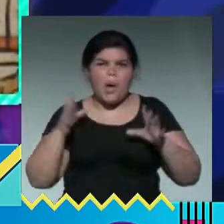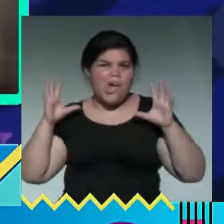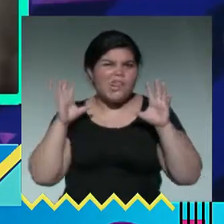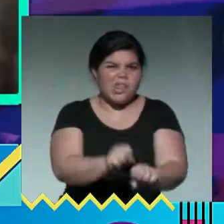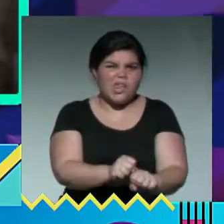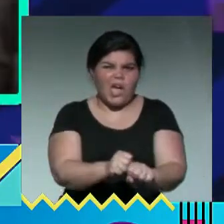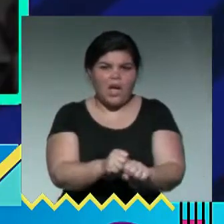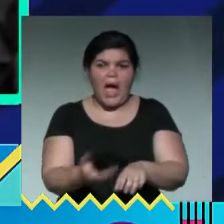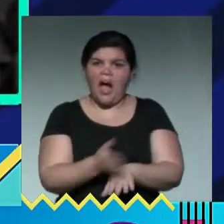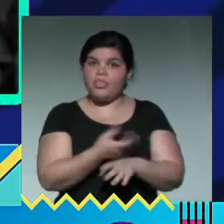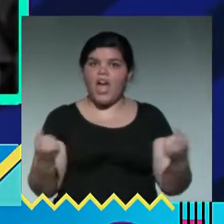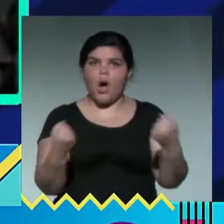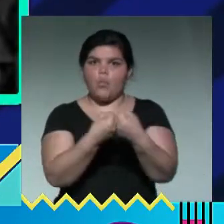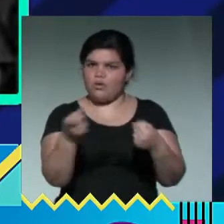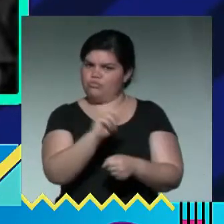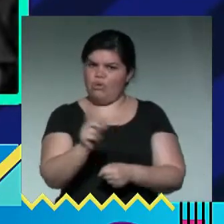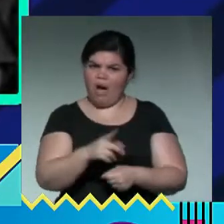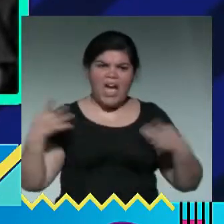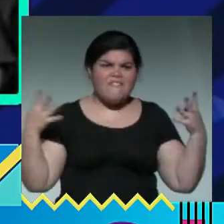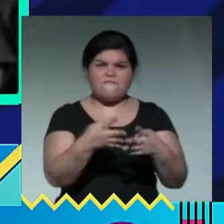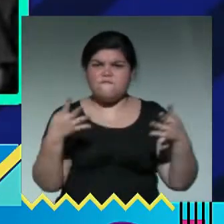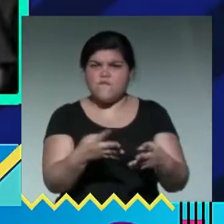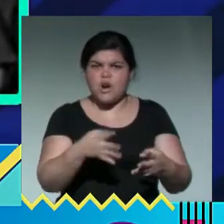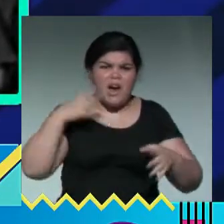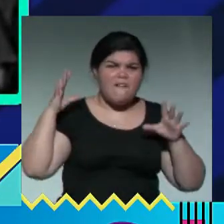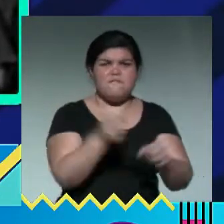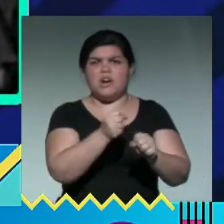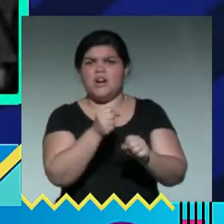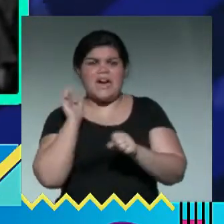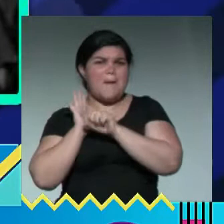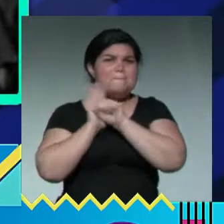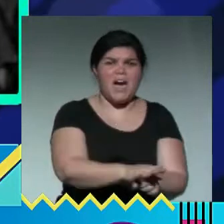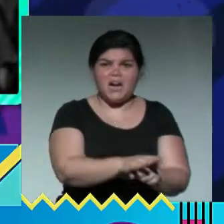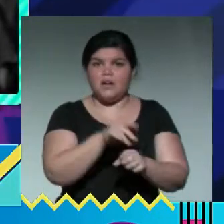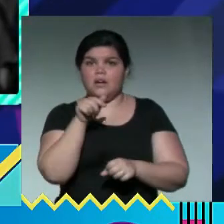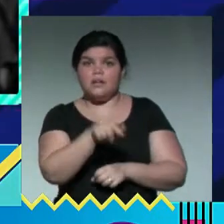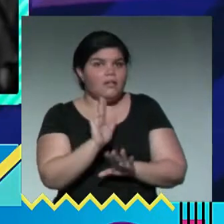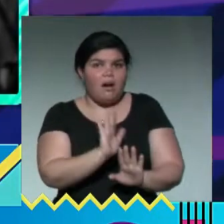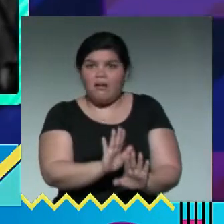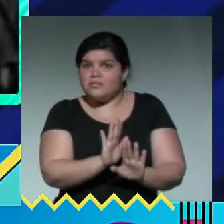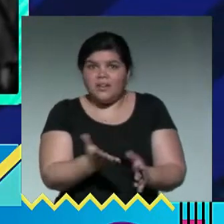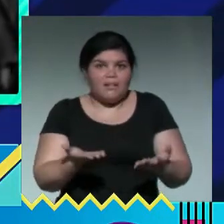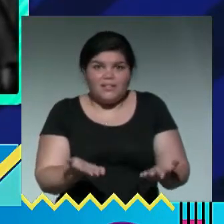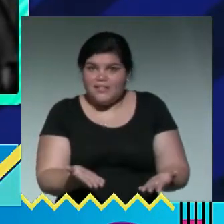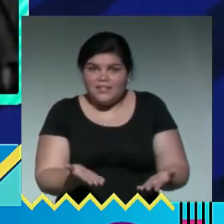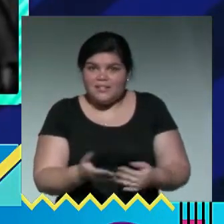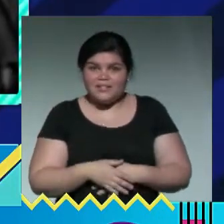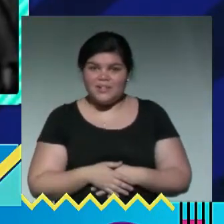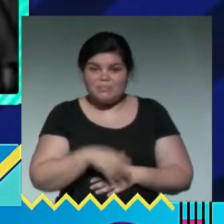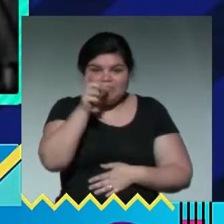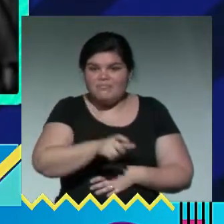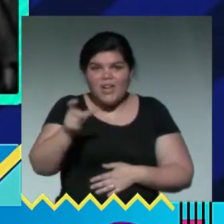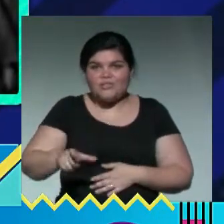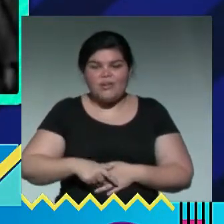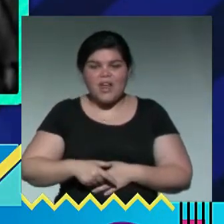trato? No, era sangre y a fuego, era lucha. Entonces, en los conquistadores ven eso, la posibilidad de terminar